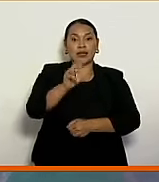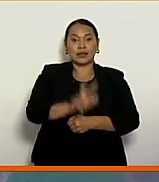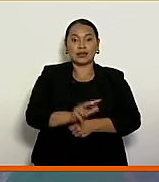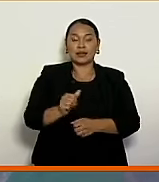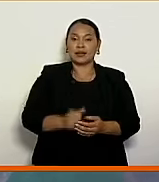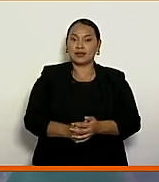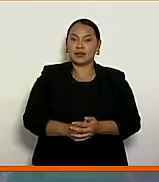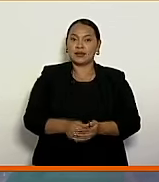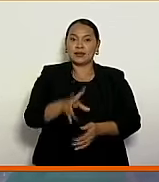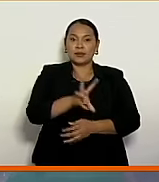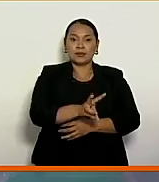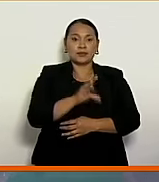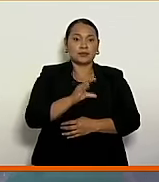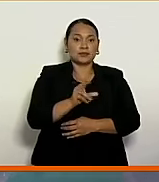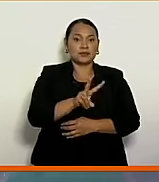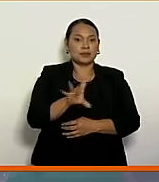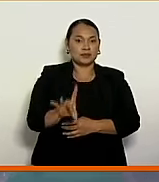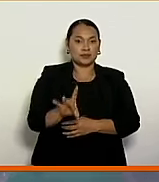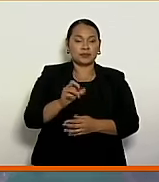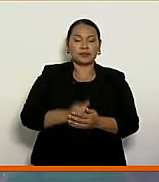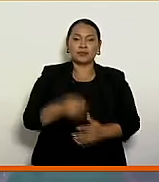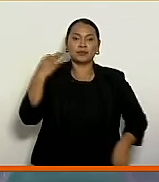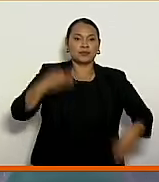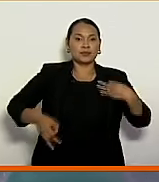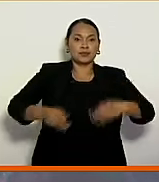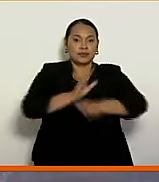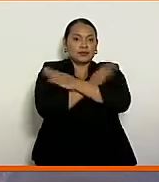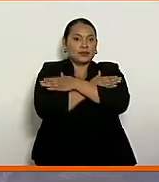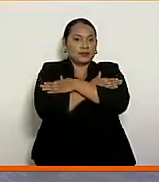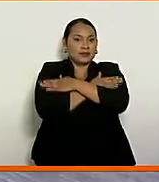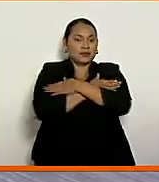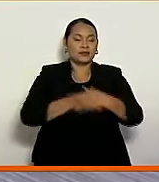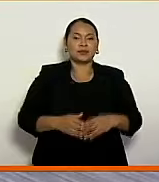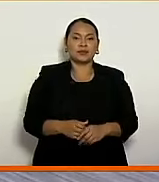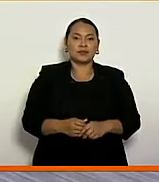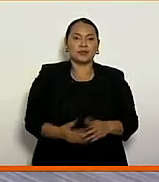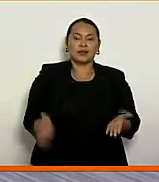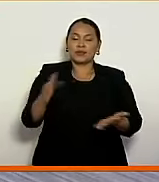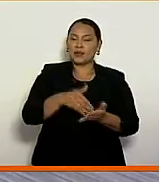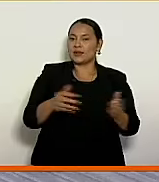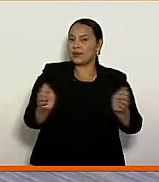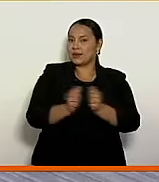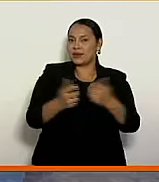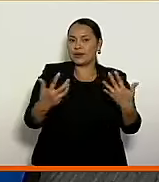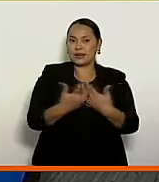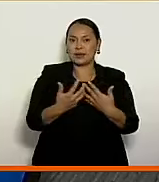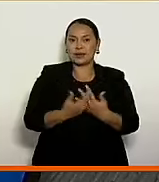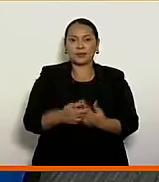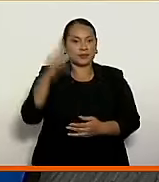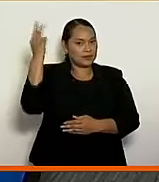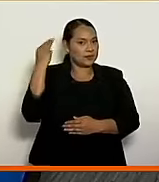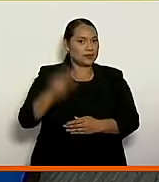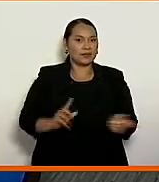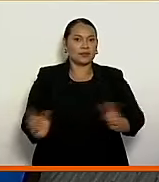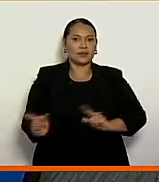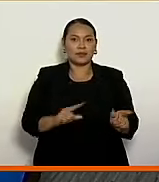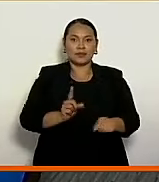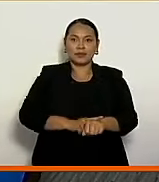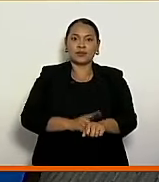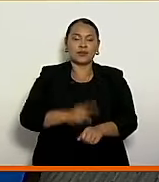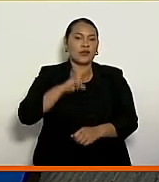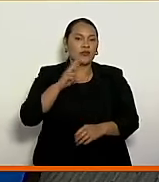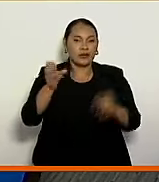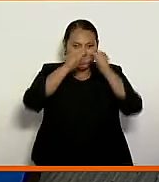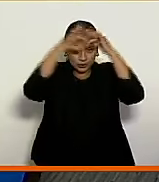el 628. Muchas felicidades. Regresamos al otro lado del set con Madeline, quien está lista para hacer de tus sueños